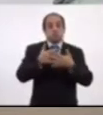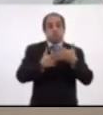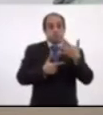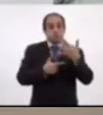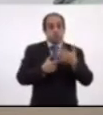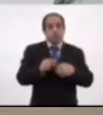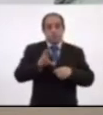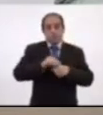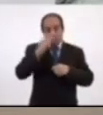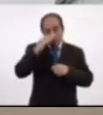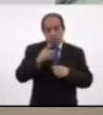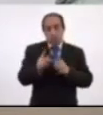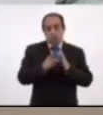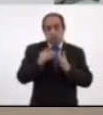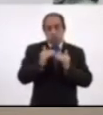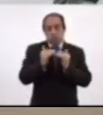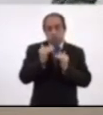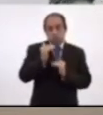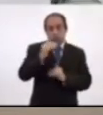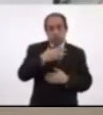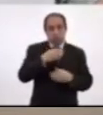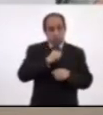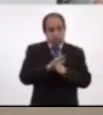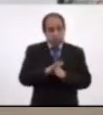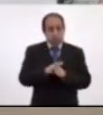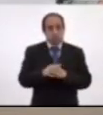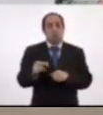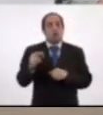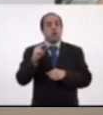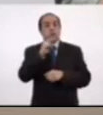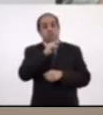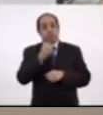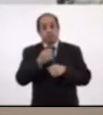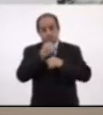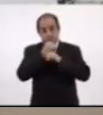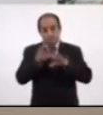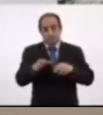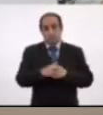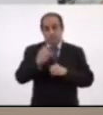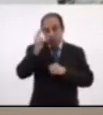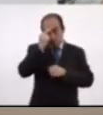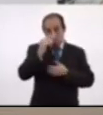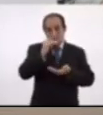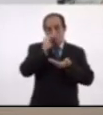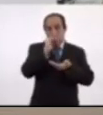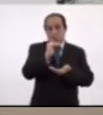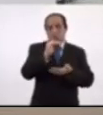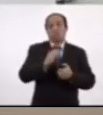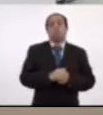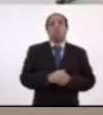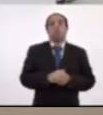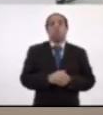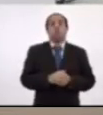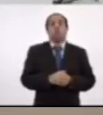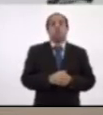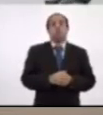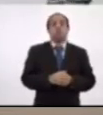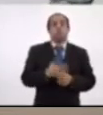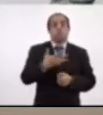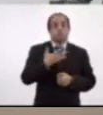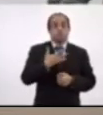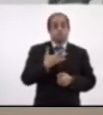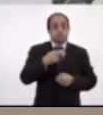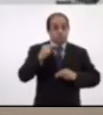un repunte del COVID y de inmediato se estaría informando. Recuerden que la capacidad instalada